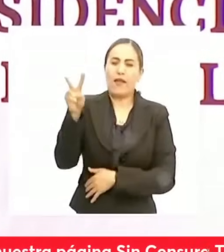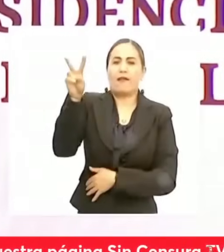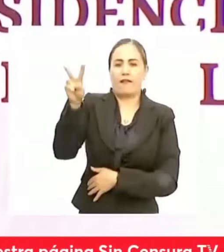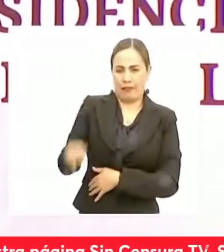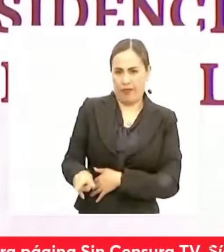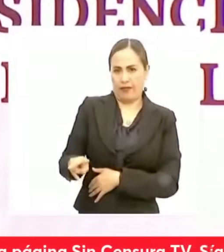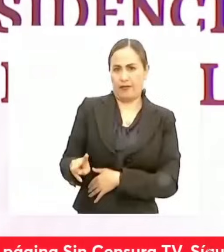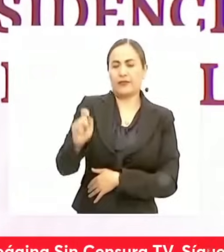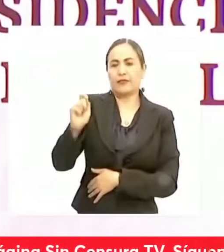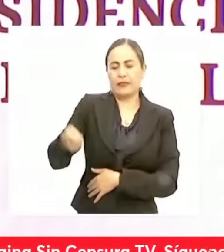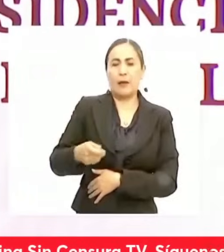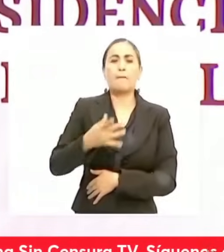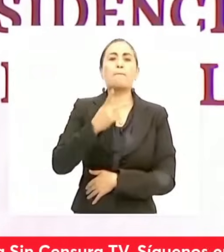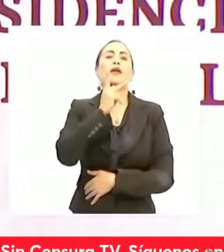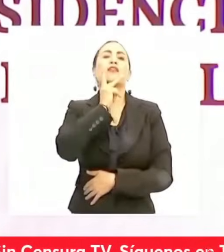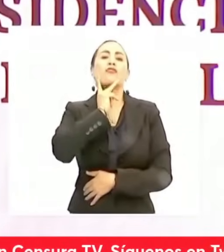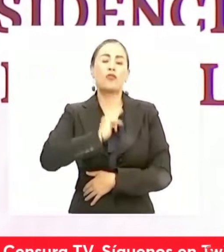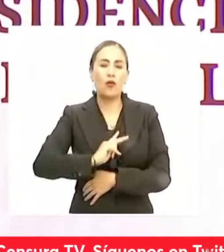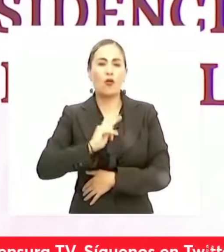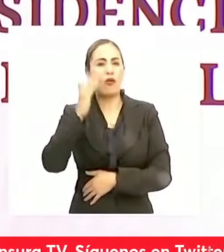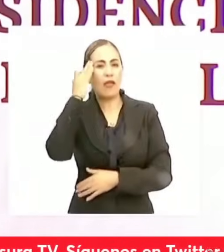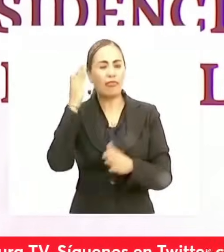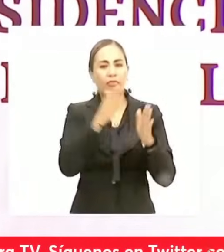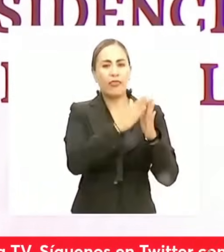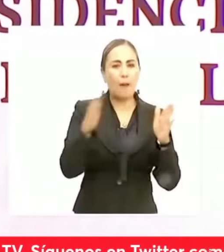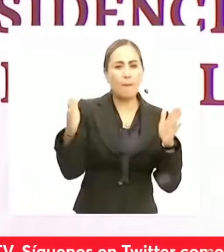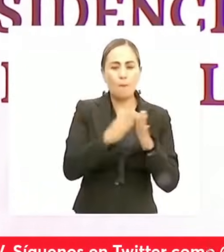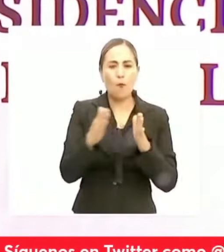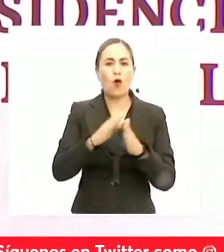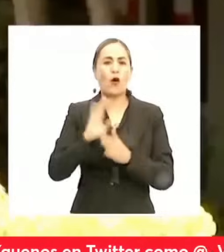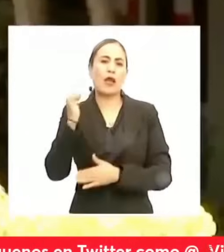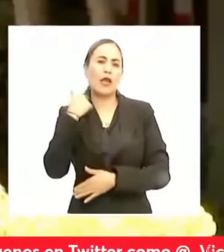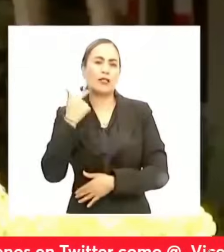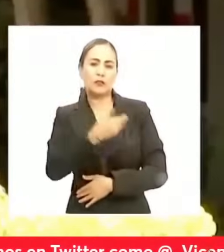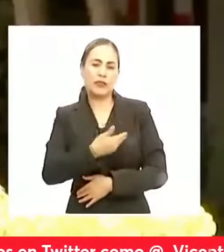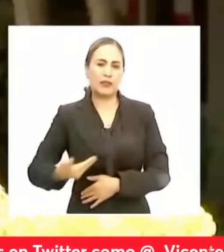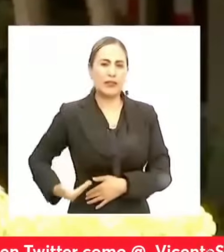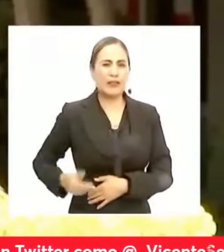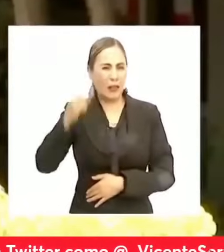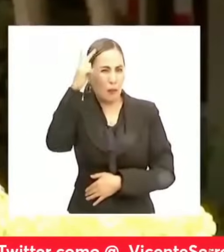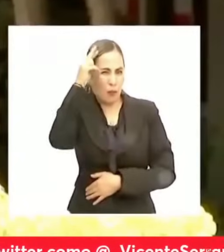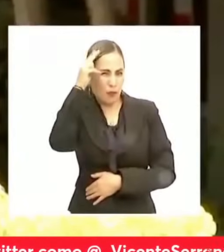es que el petróleo durante el porfiriato y antes de la expropiación